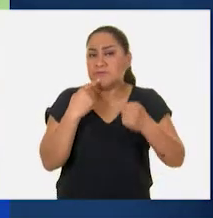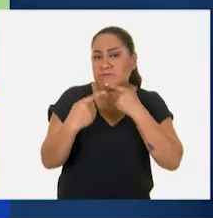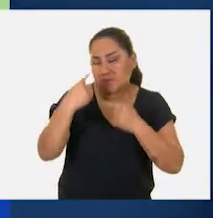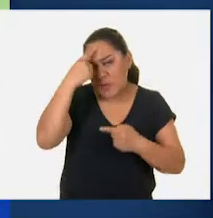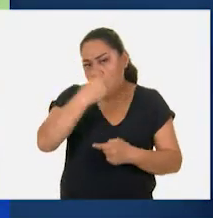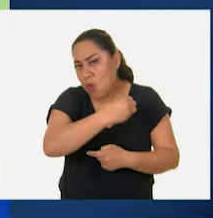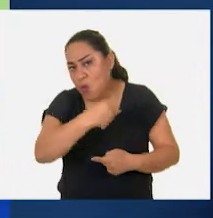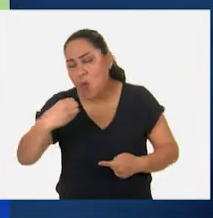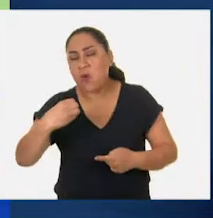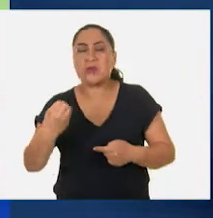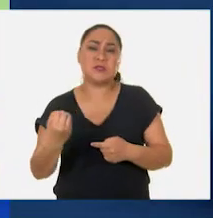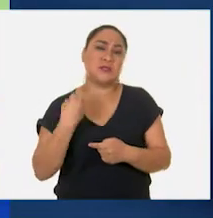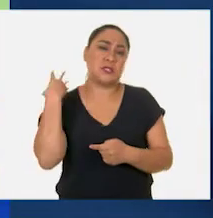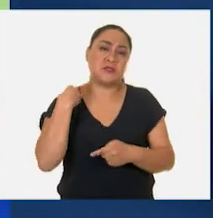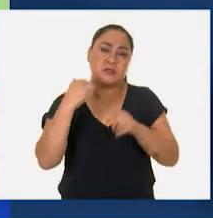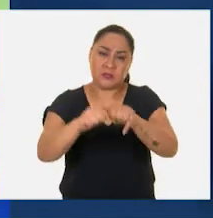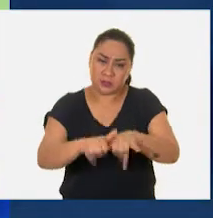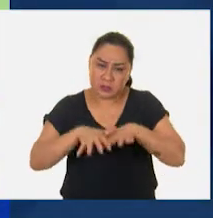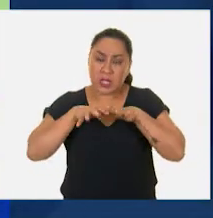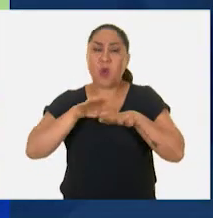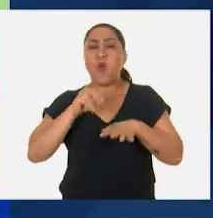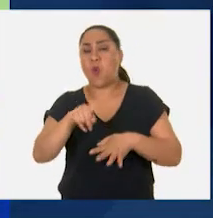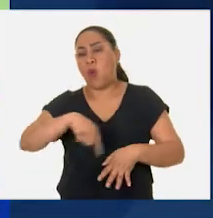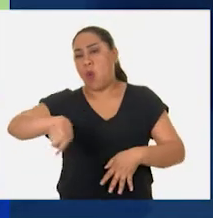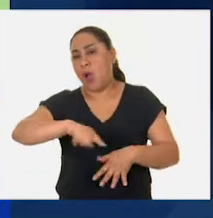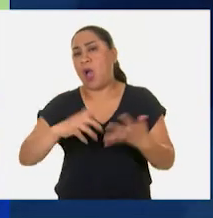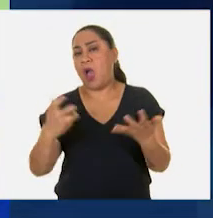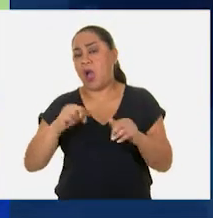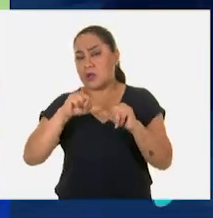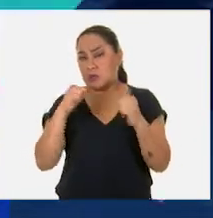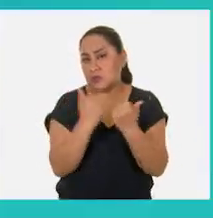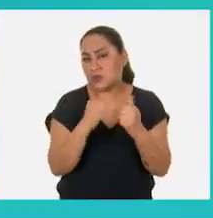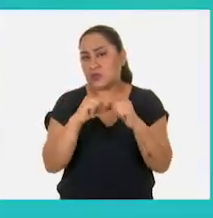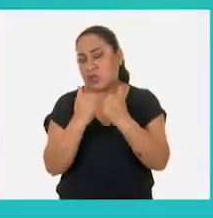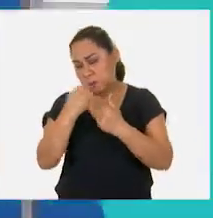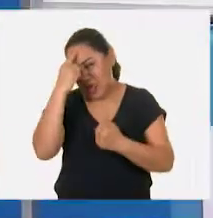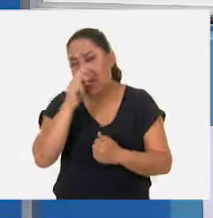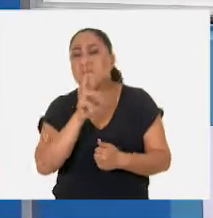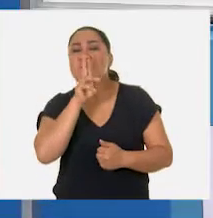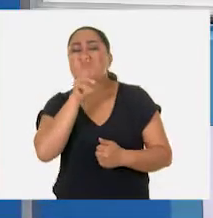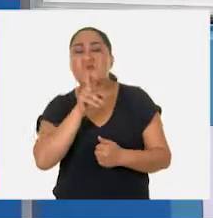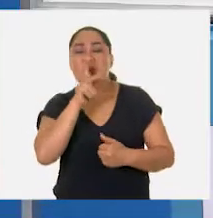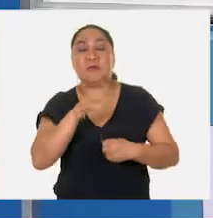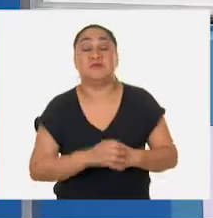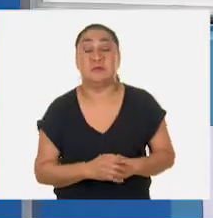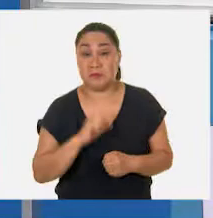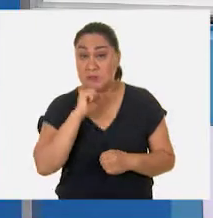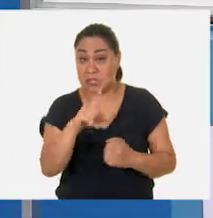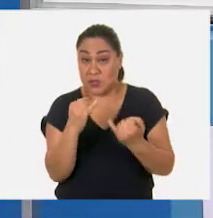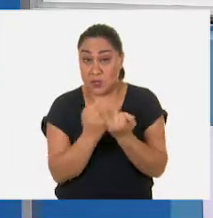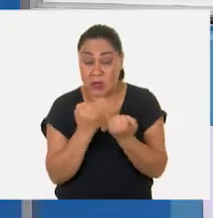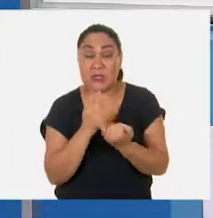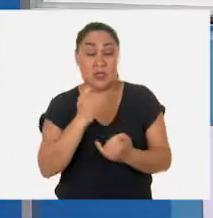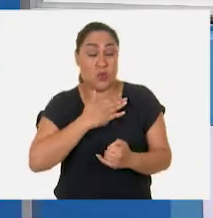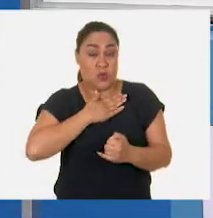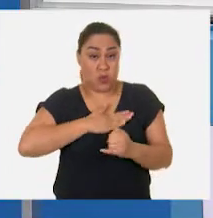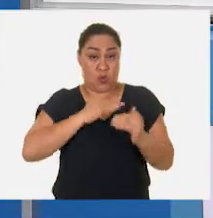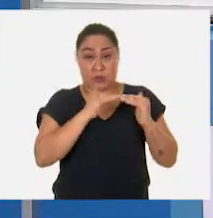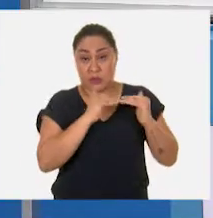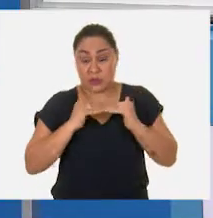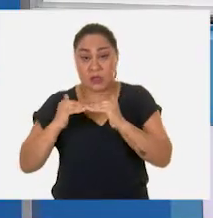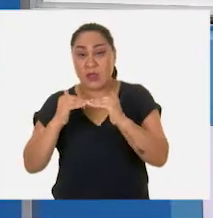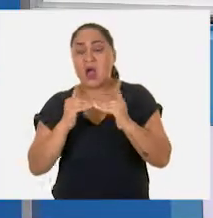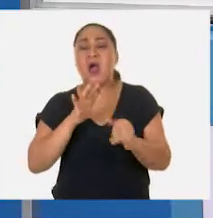en asambleas o formar asociaciones para impulsar mejoras. Además, podemos ver que la democracia está ligada con